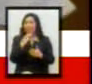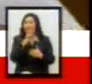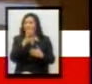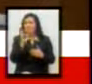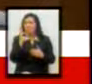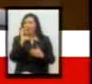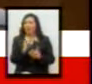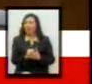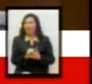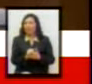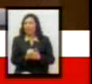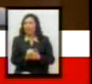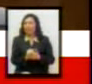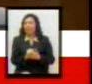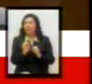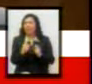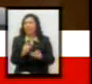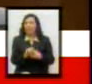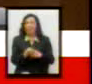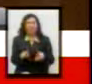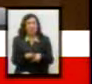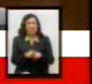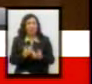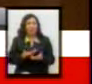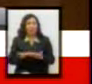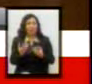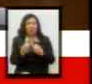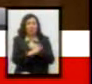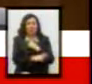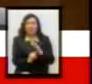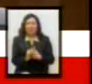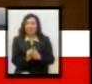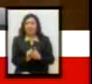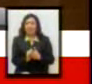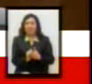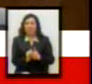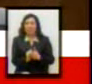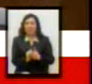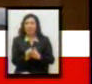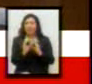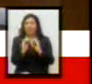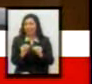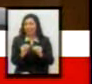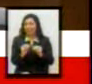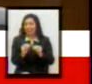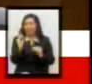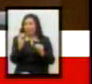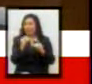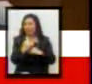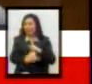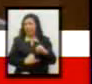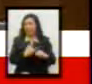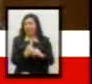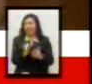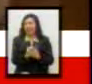mujeres. Eso, obviamente, nos permitirá también dar como país cuenta del cumplimiento de los acuerdos